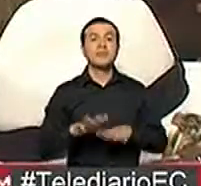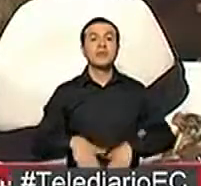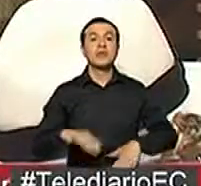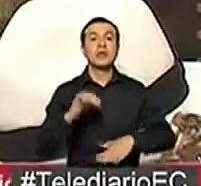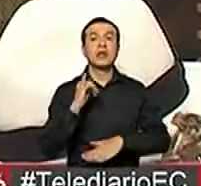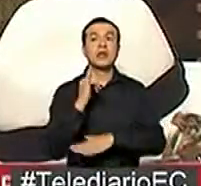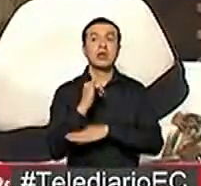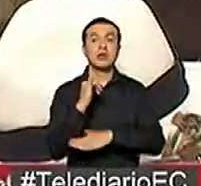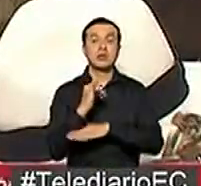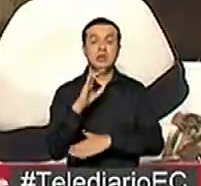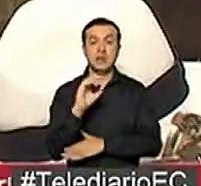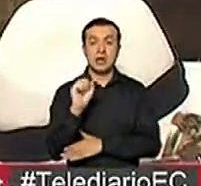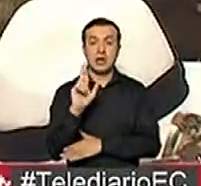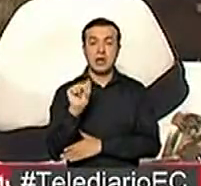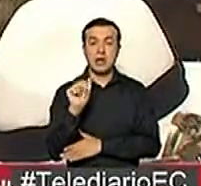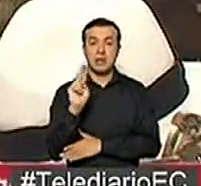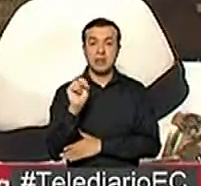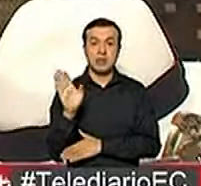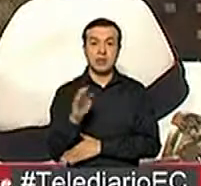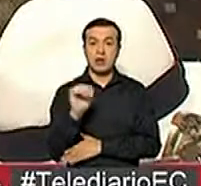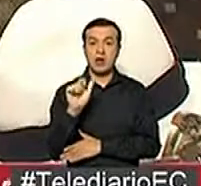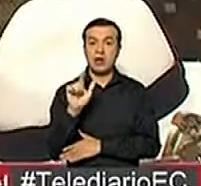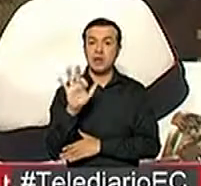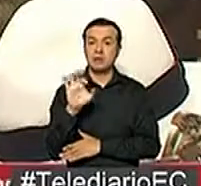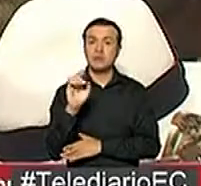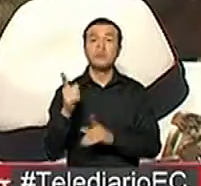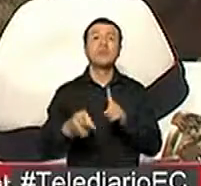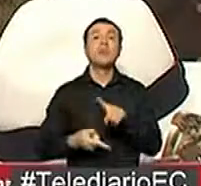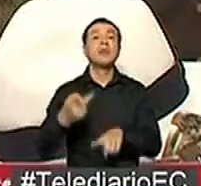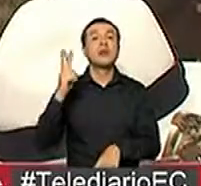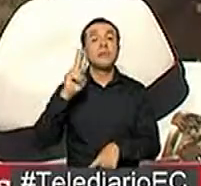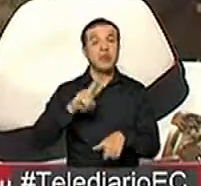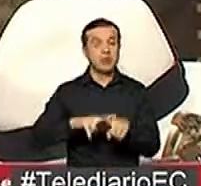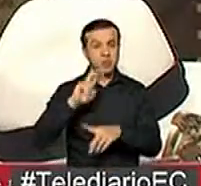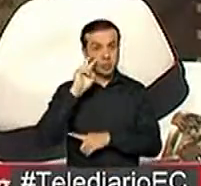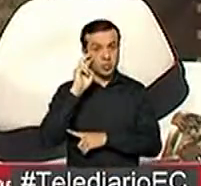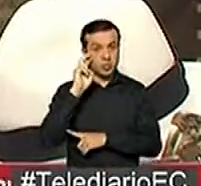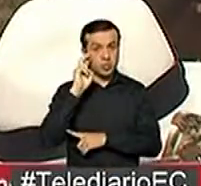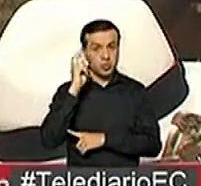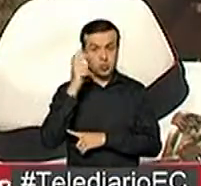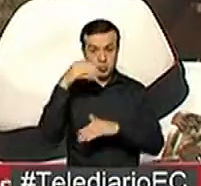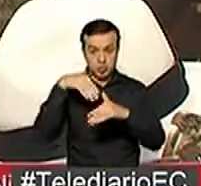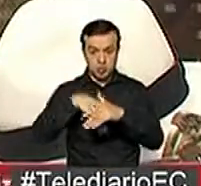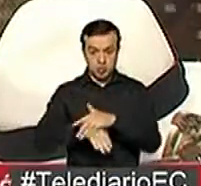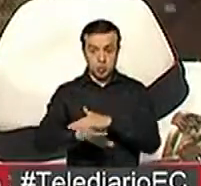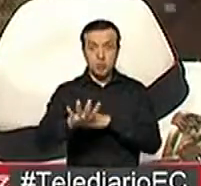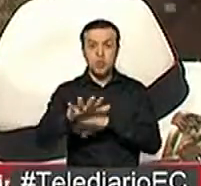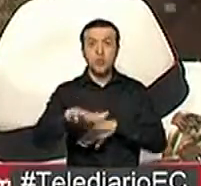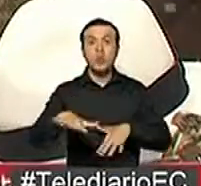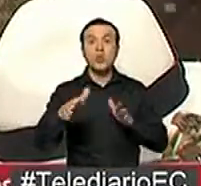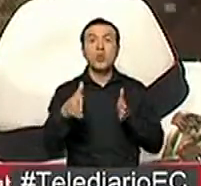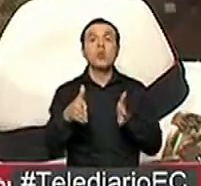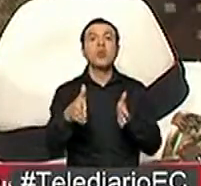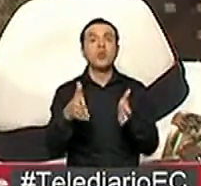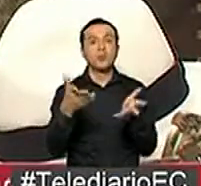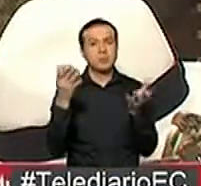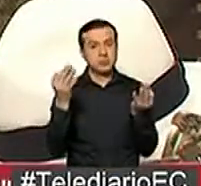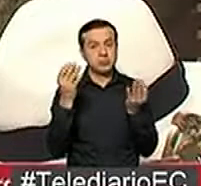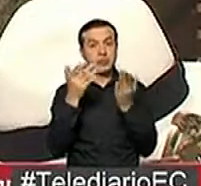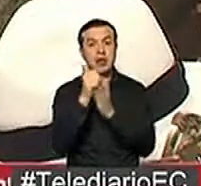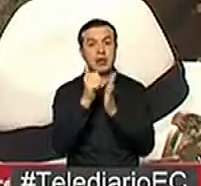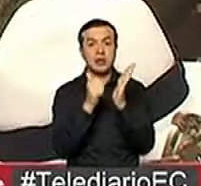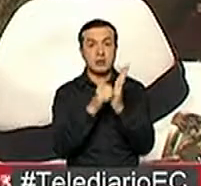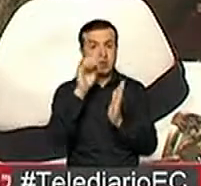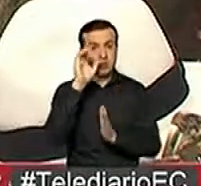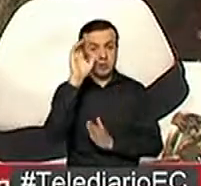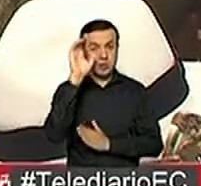Carmen Bajo abre sus puertas para mostrar por primera vez el túnel que conecta al monasterio con la ciudad. El recorrido es parte de la agenda